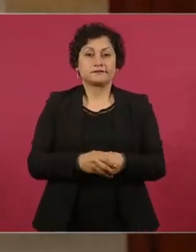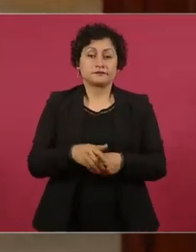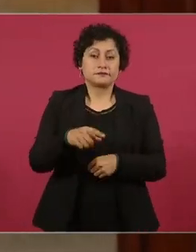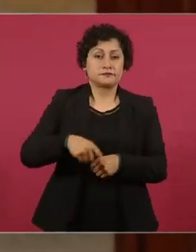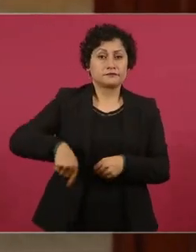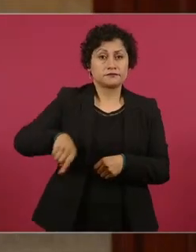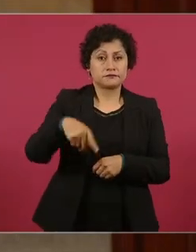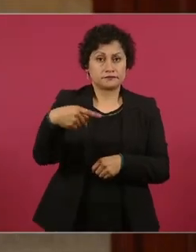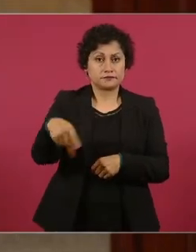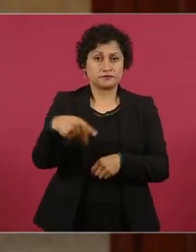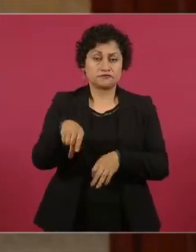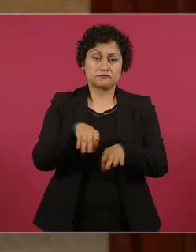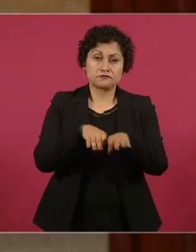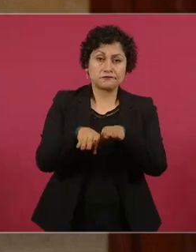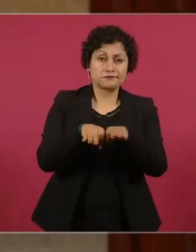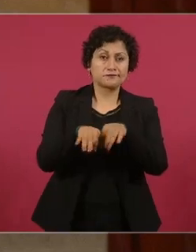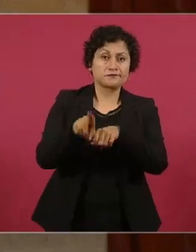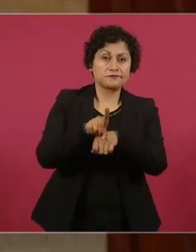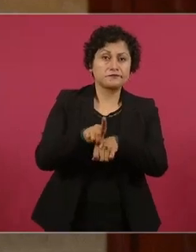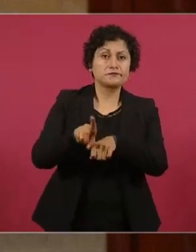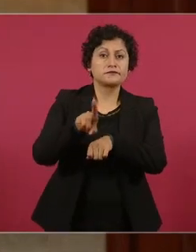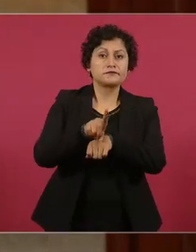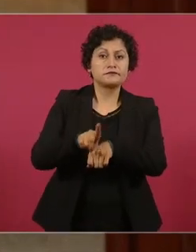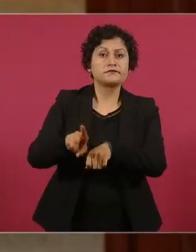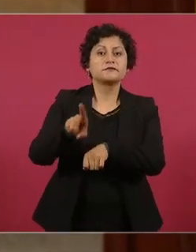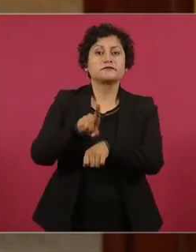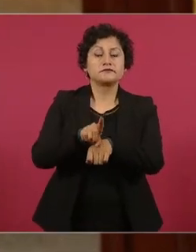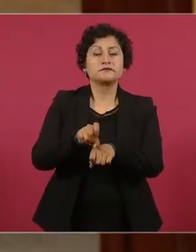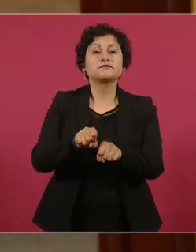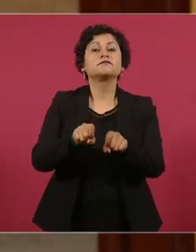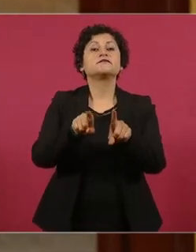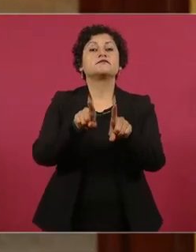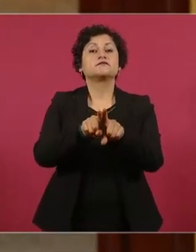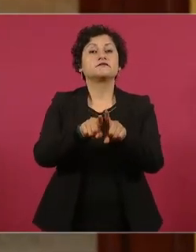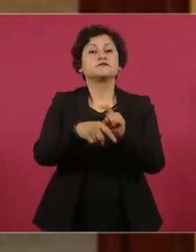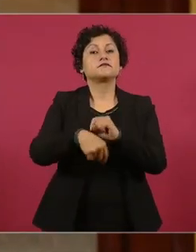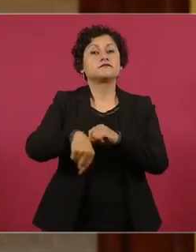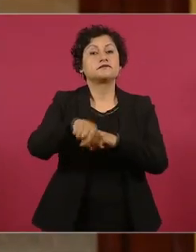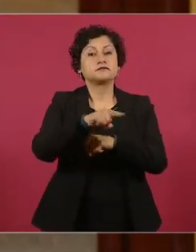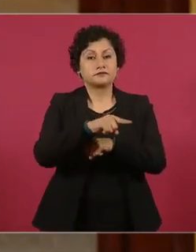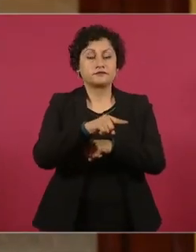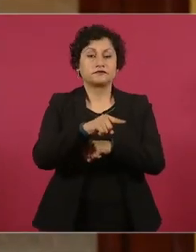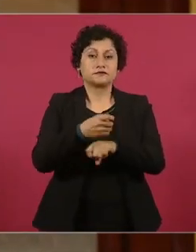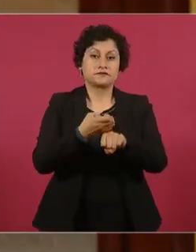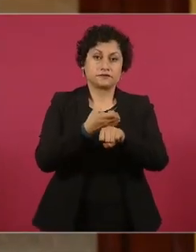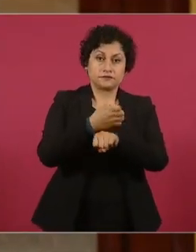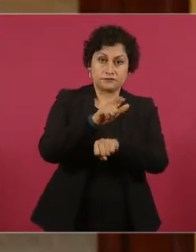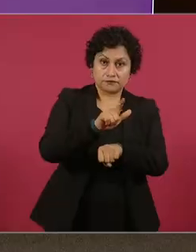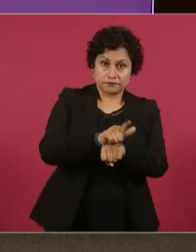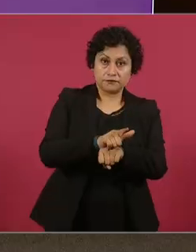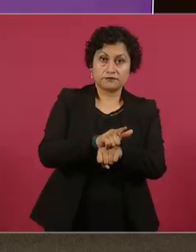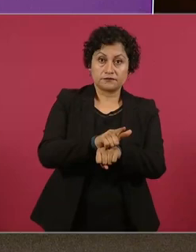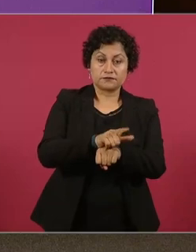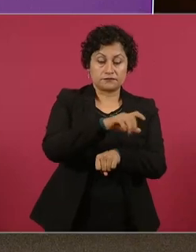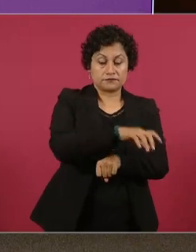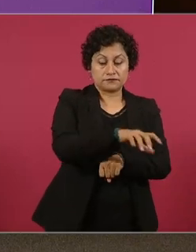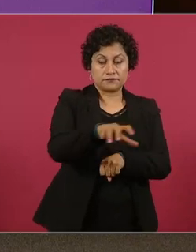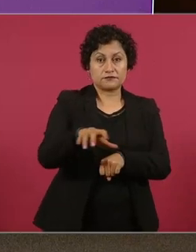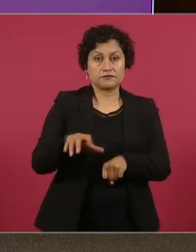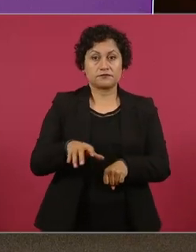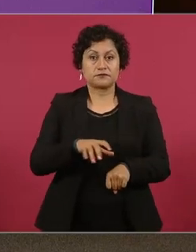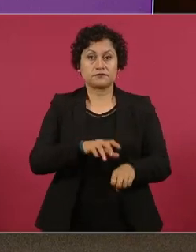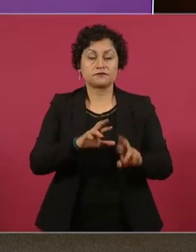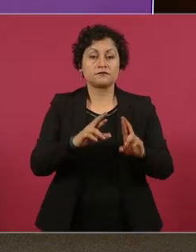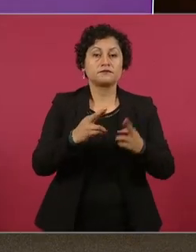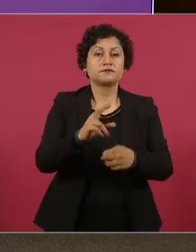realizan en las Mesas de Construcción de Paz y Seguridad estatales, que son 32, y